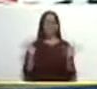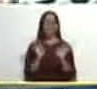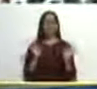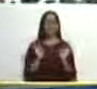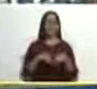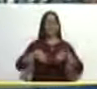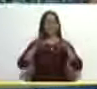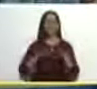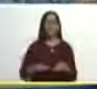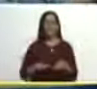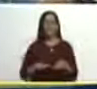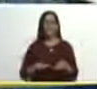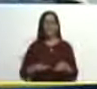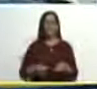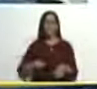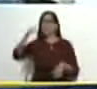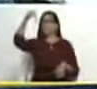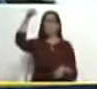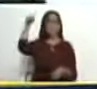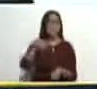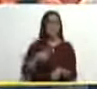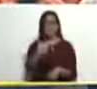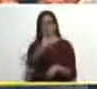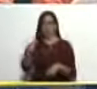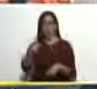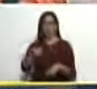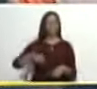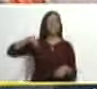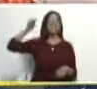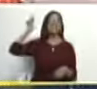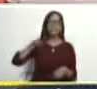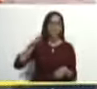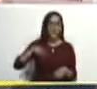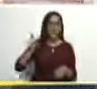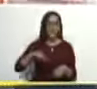va a detener. Ni hoy, ni nunca, ni jamás.